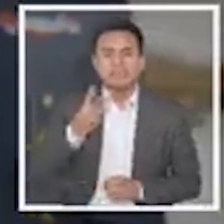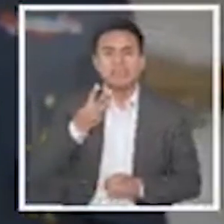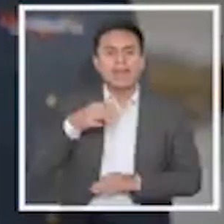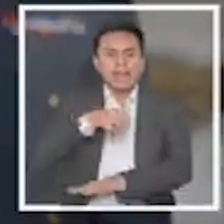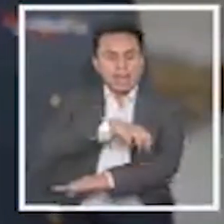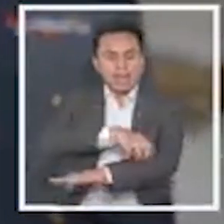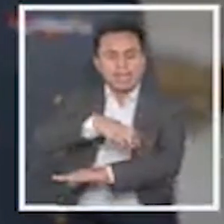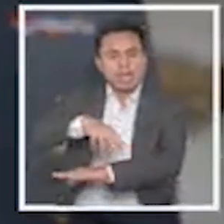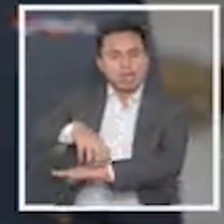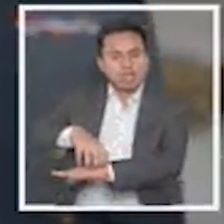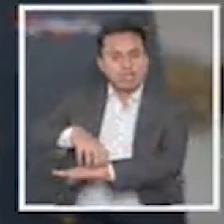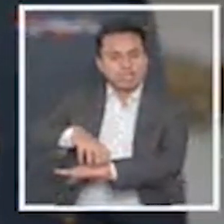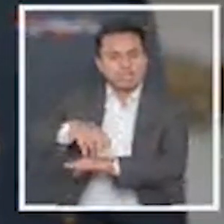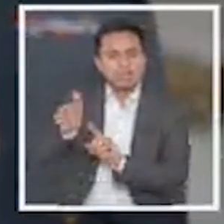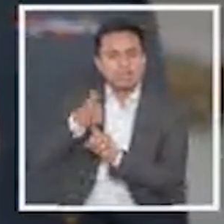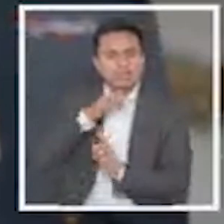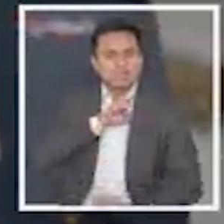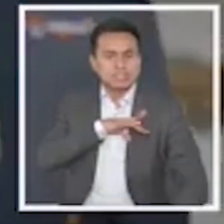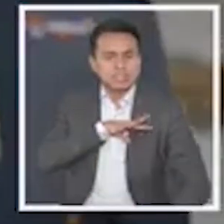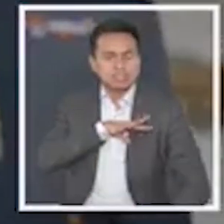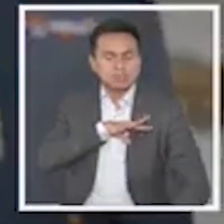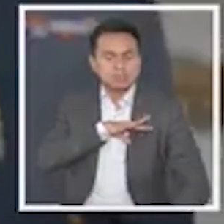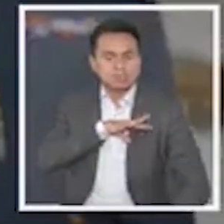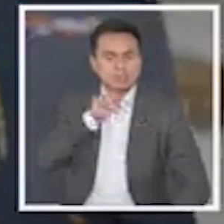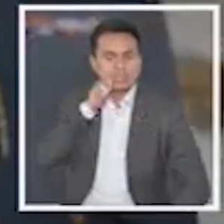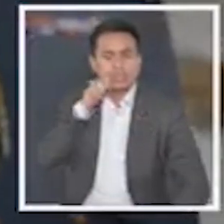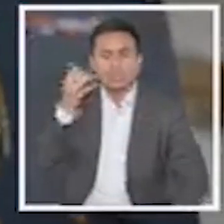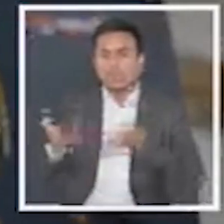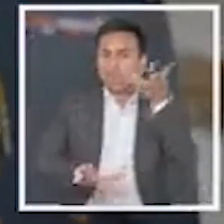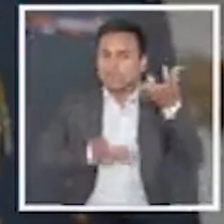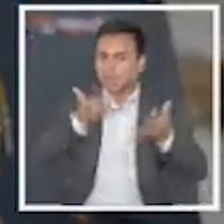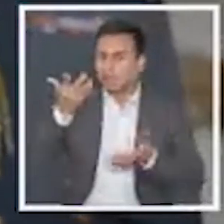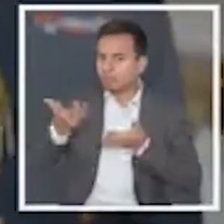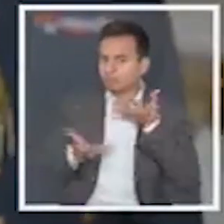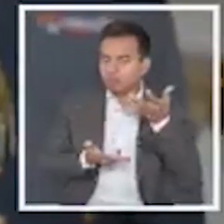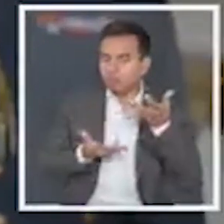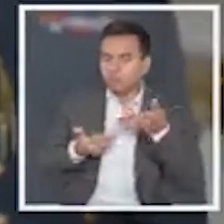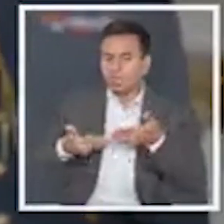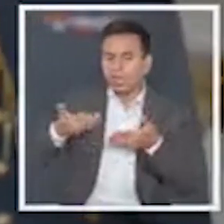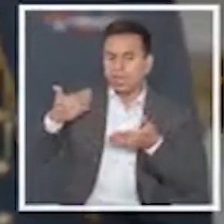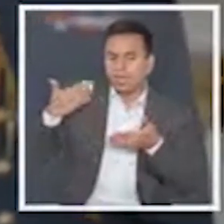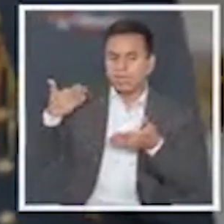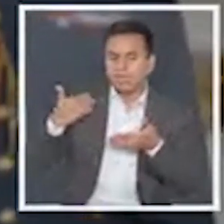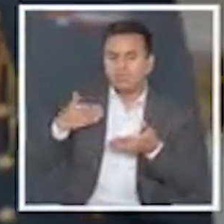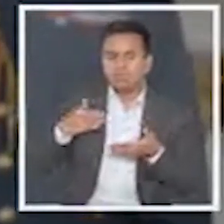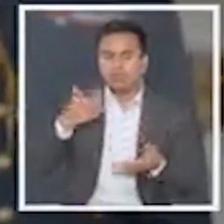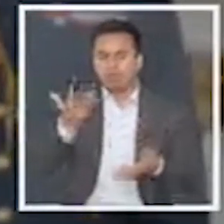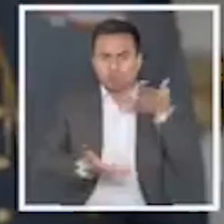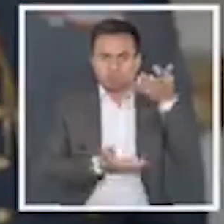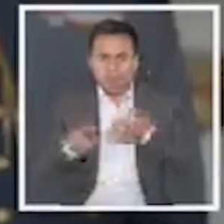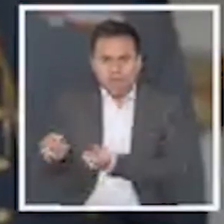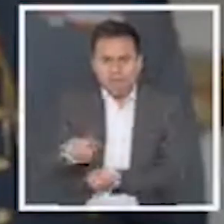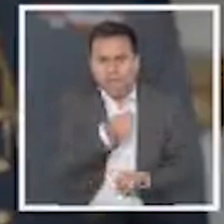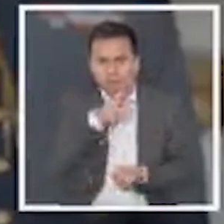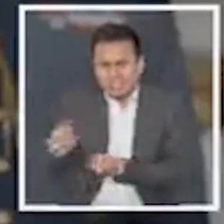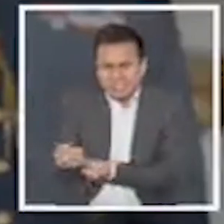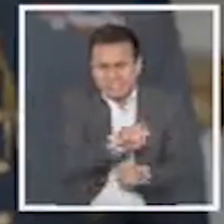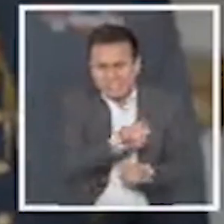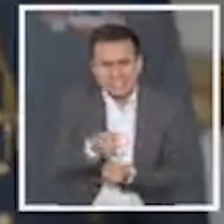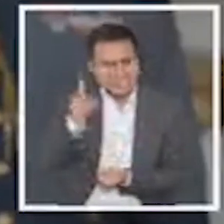tres regiones de nuestra patria se estaban quemando de manera descontrolada.